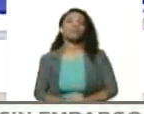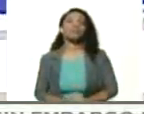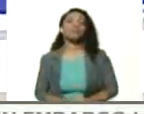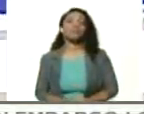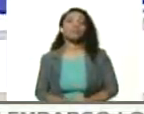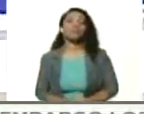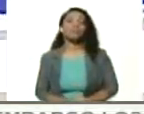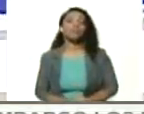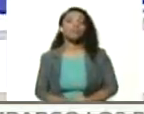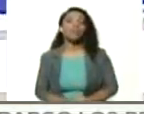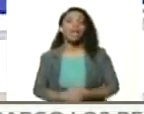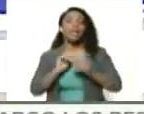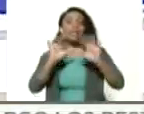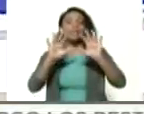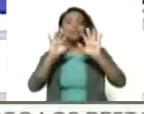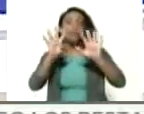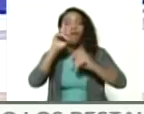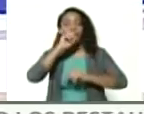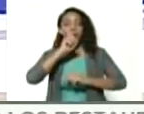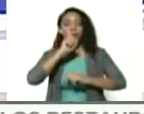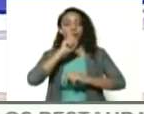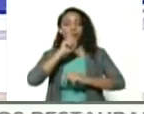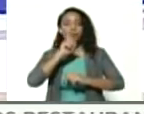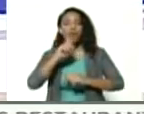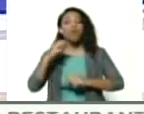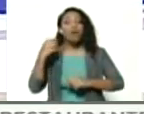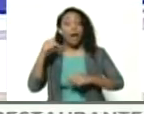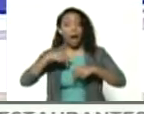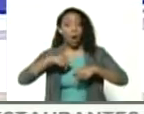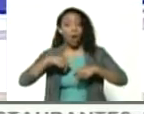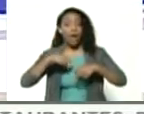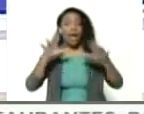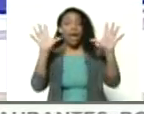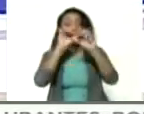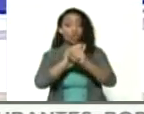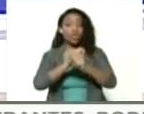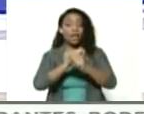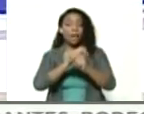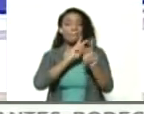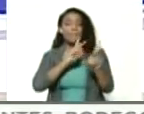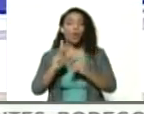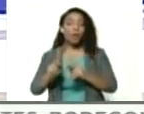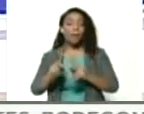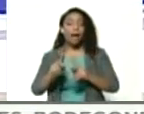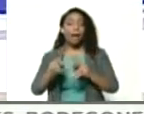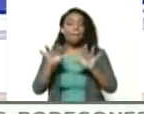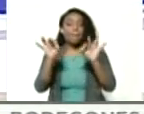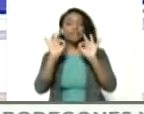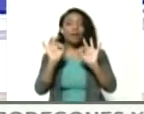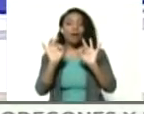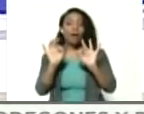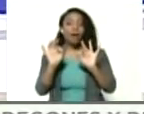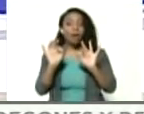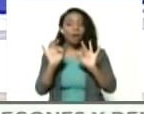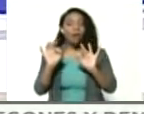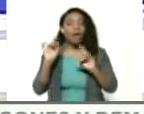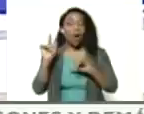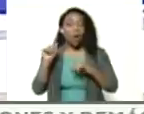Venezuela. 19 años. Bueno, esta noche hay un programa especial a las 10 de la noche, es importante.